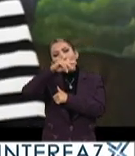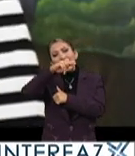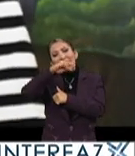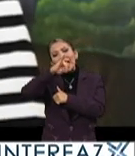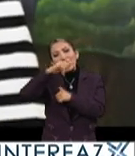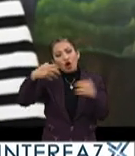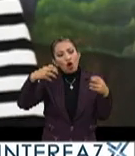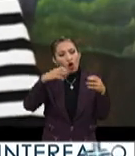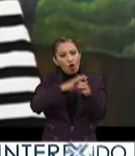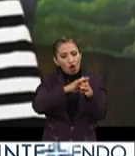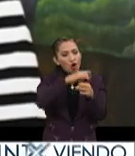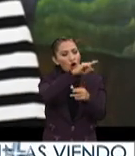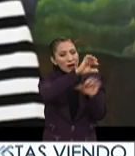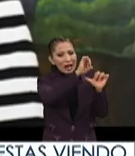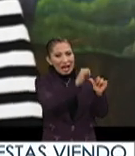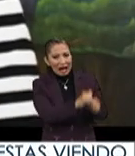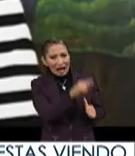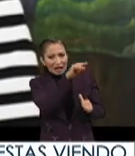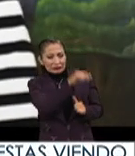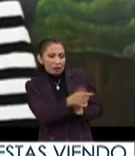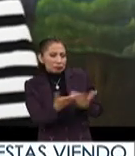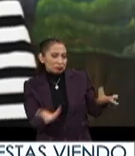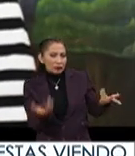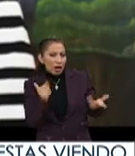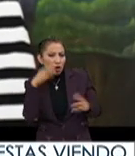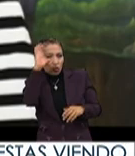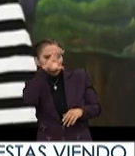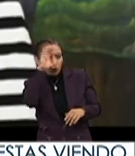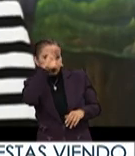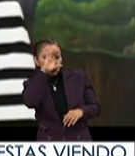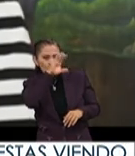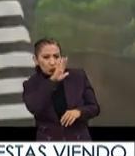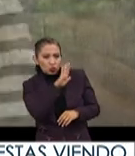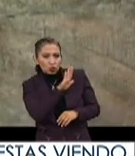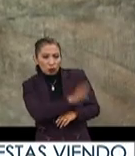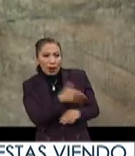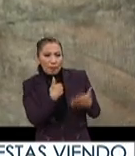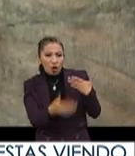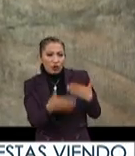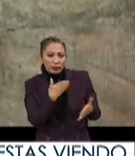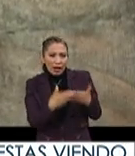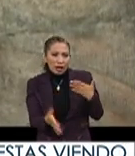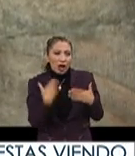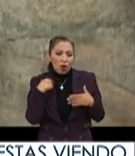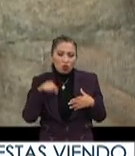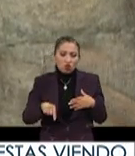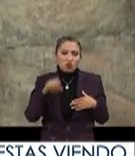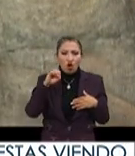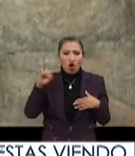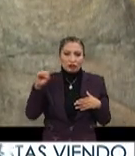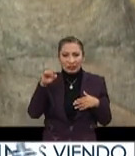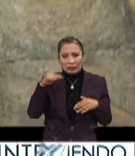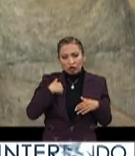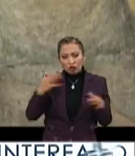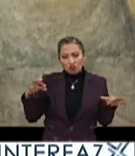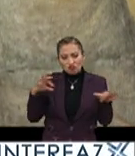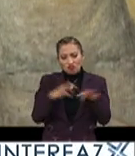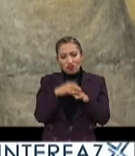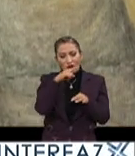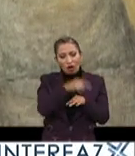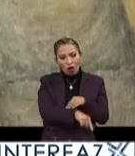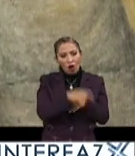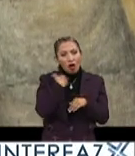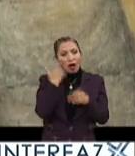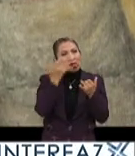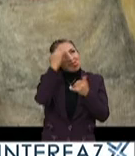los mezclaba con arte, pues bueno, con la cultura moderna u occidental. Me interesaba mezclarlos con